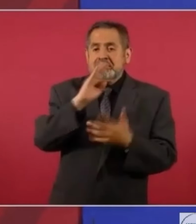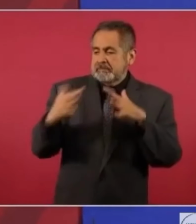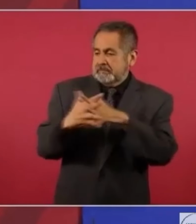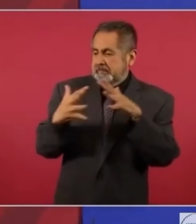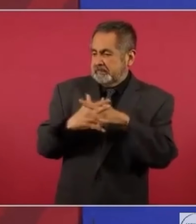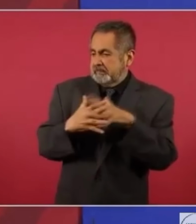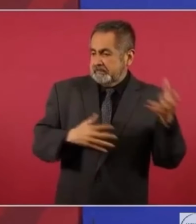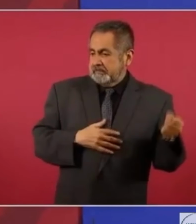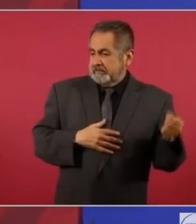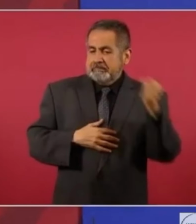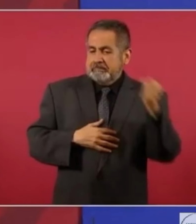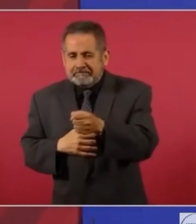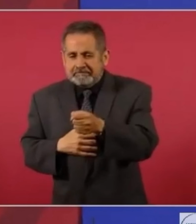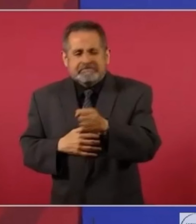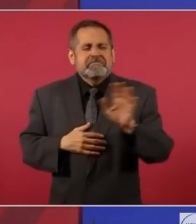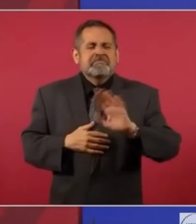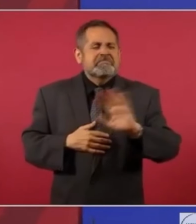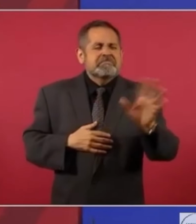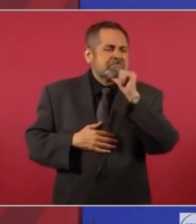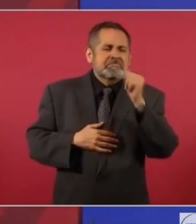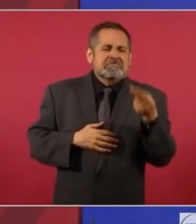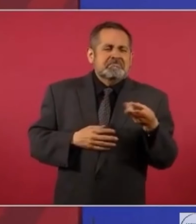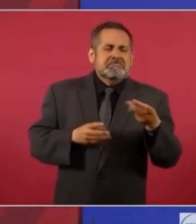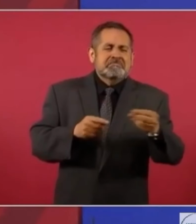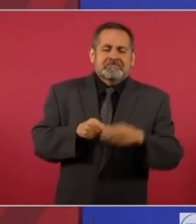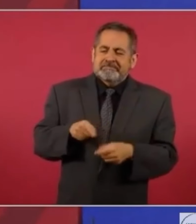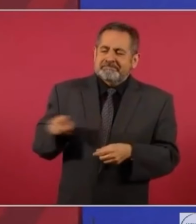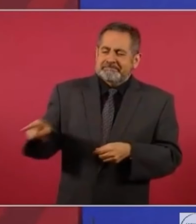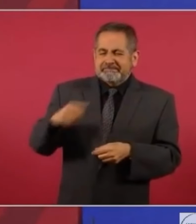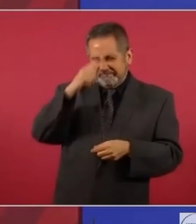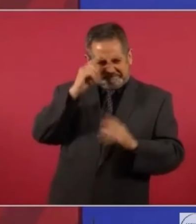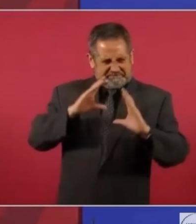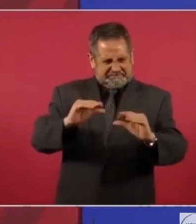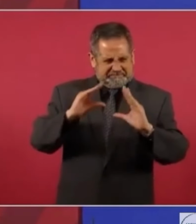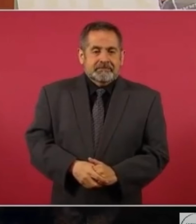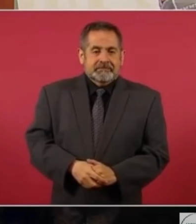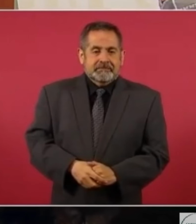mismos podríamos haberlo hecho.